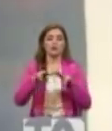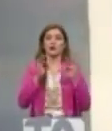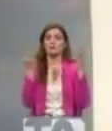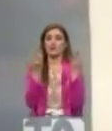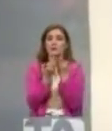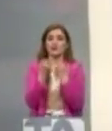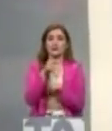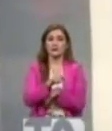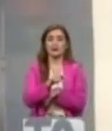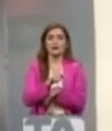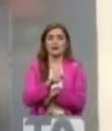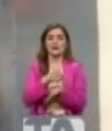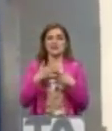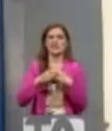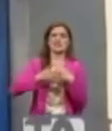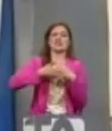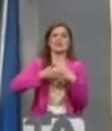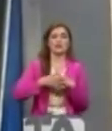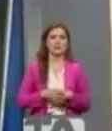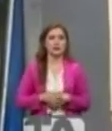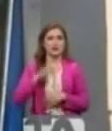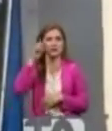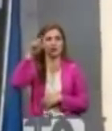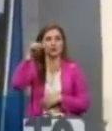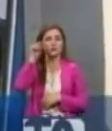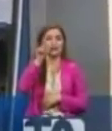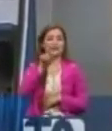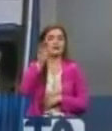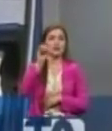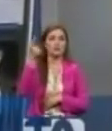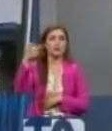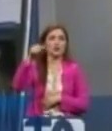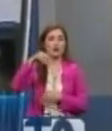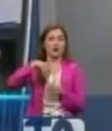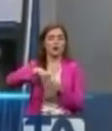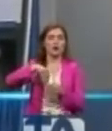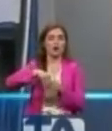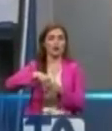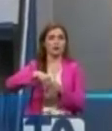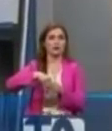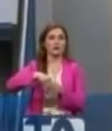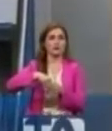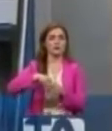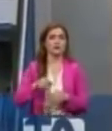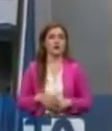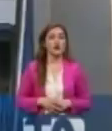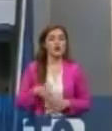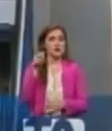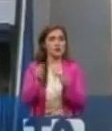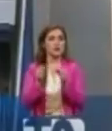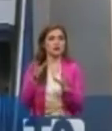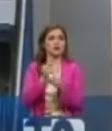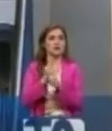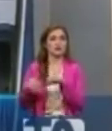familia significa un gasto extra para el Estado se traduce en $100 millones de ahorro. Sin embargo, no solo los vehículos que